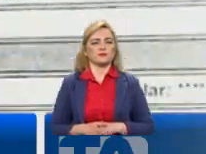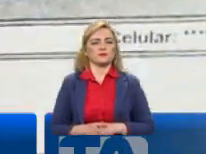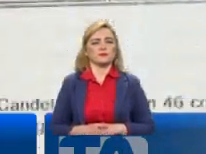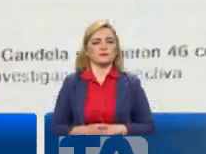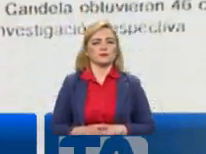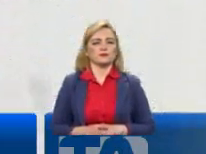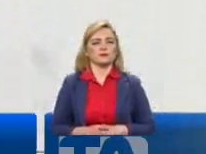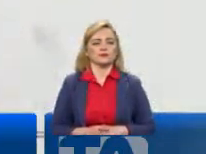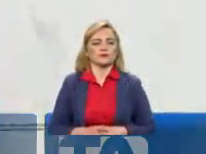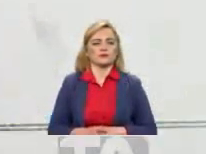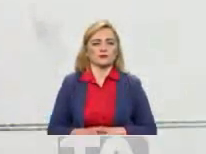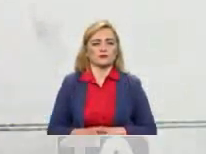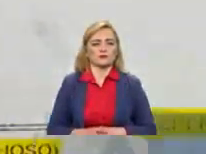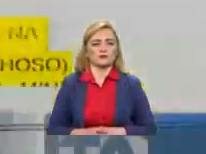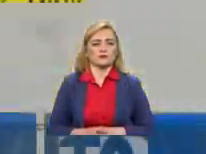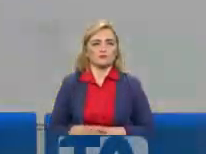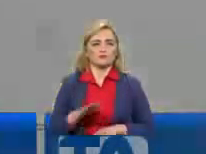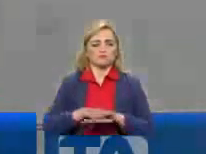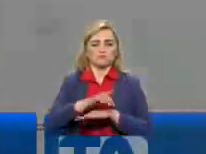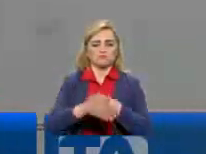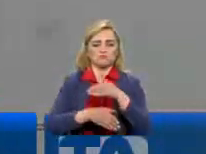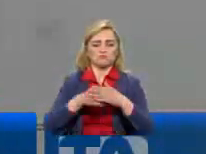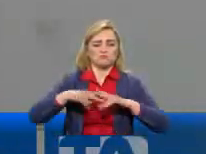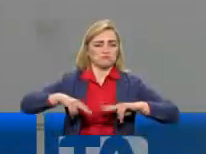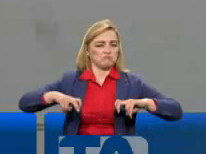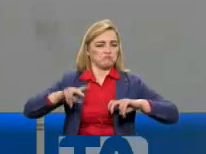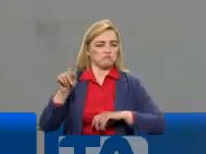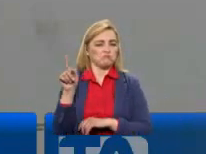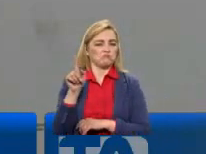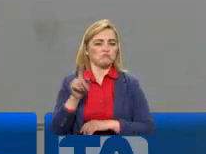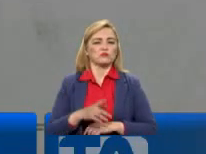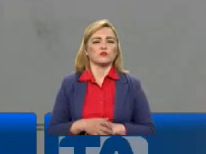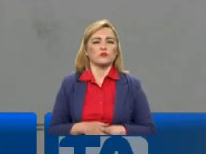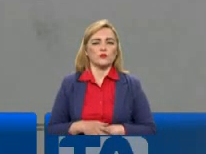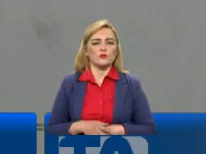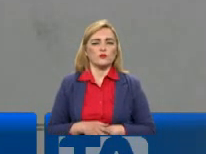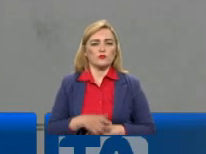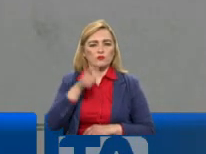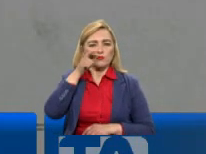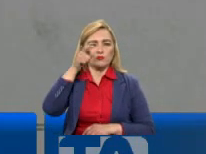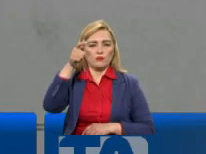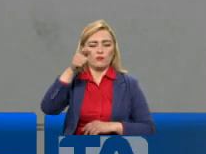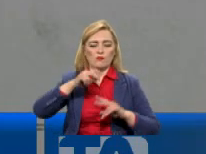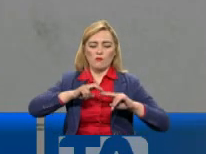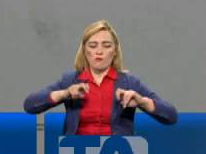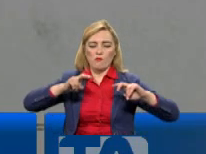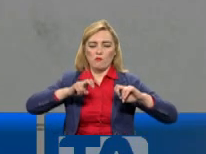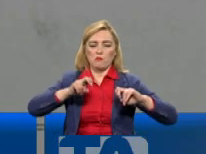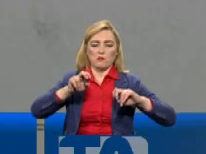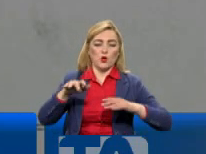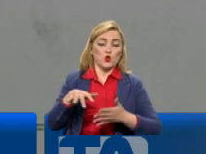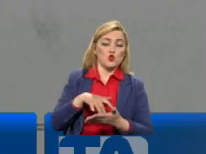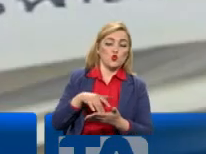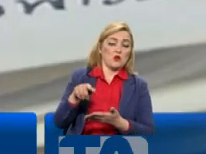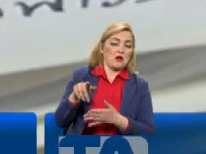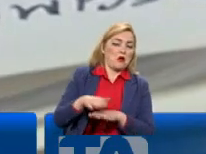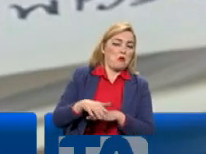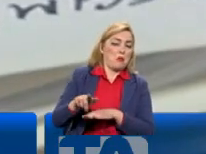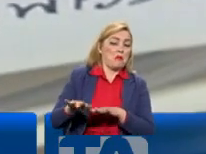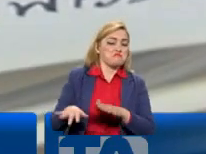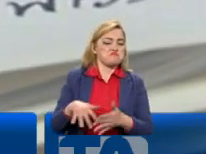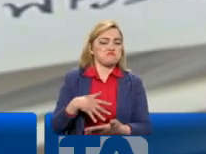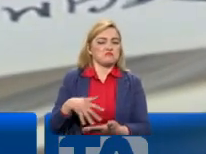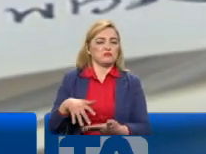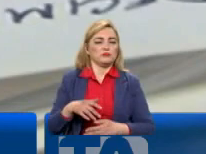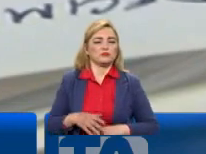aunque aún ellos no están vinculados en el proceso fue precisamente un impulso fiscal donde constan como sospechosos lo que motivó que